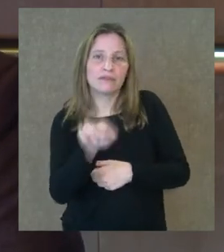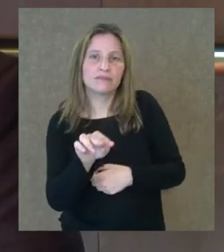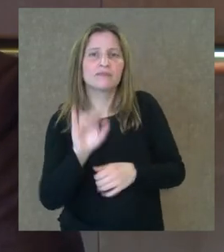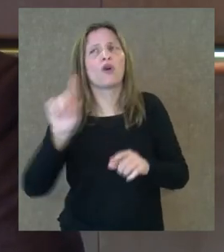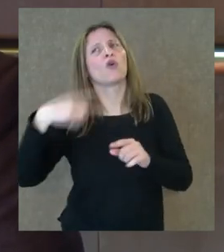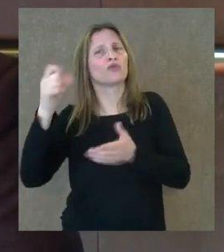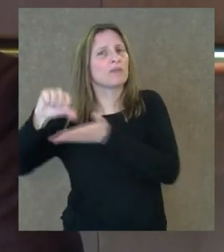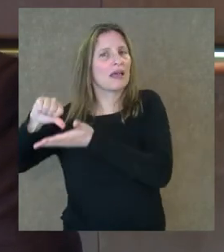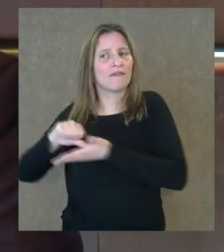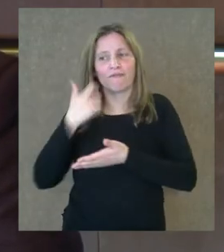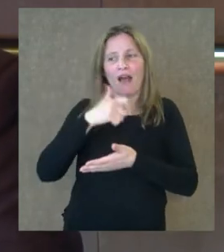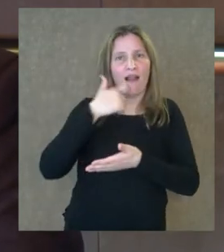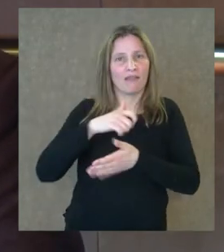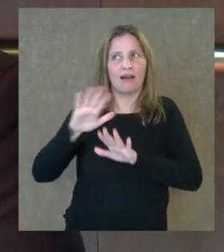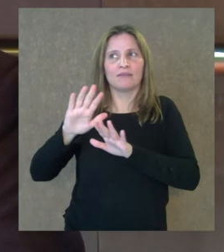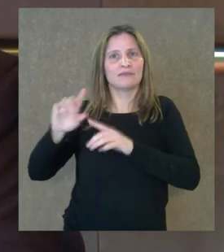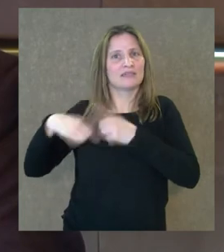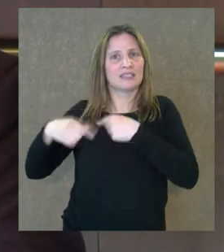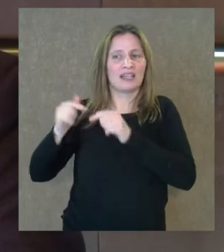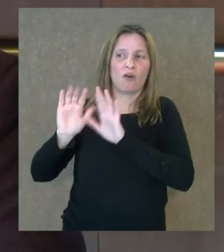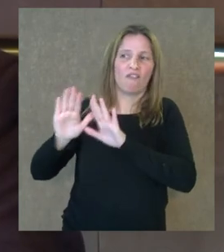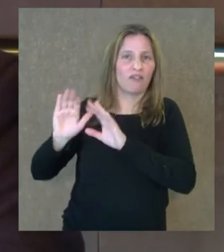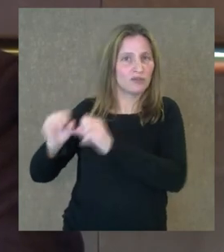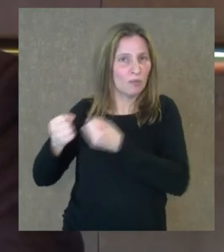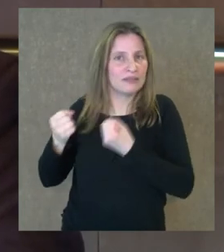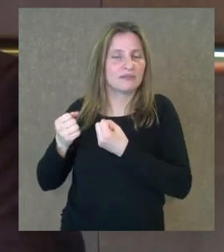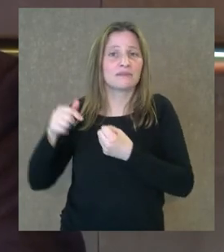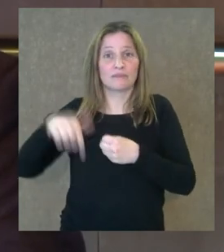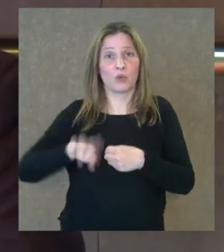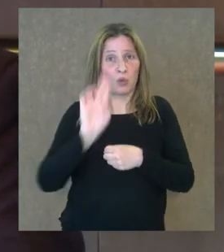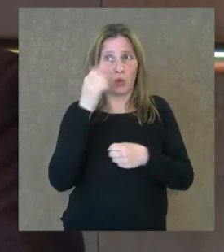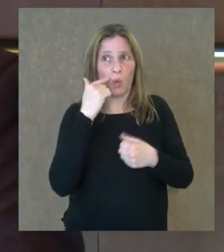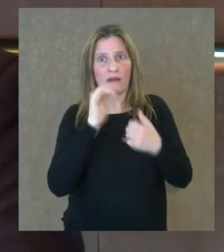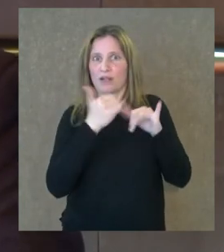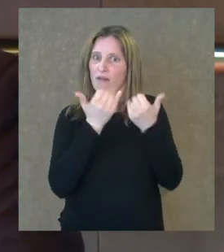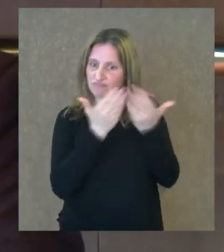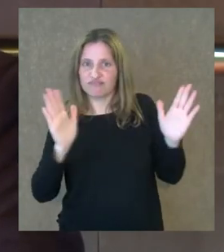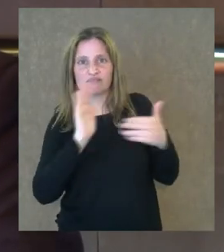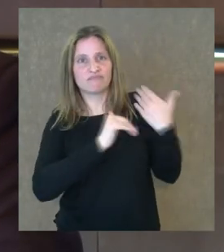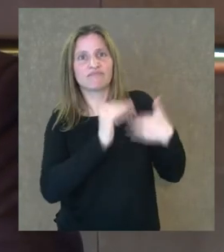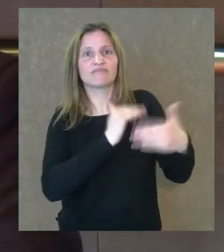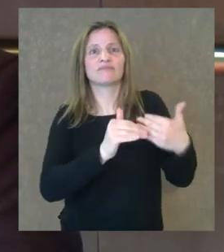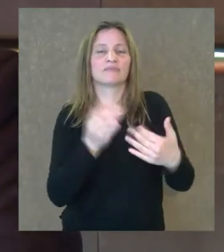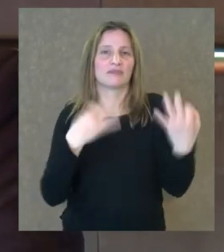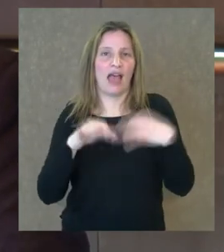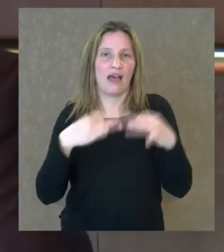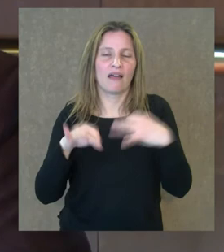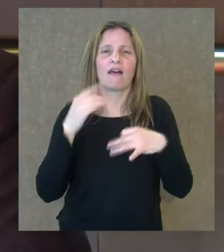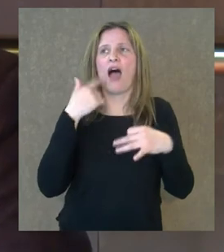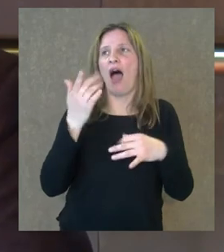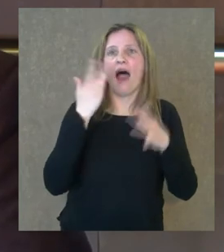aún no han comenzado entonces llevamos la delantera en eso creo que tenemos que considerar unos muy afortunados